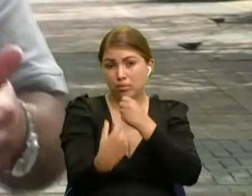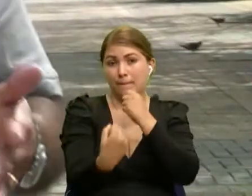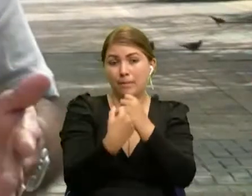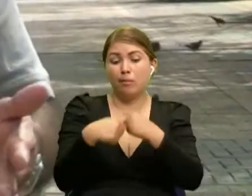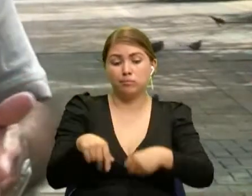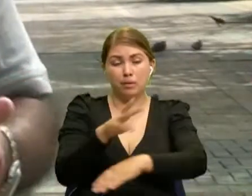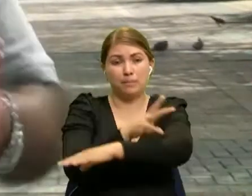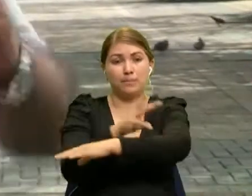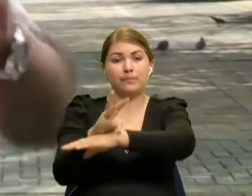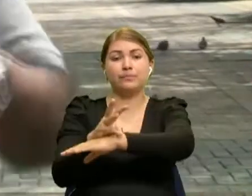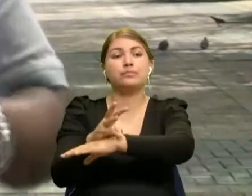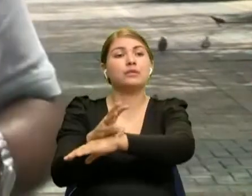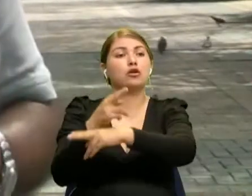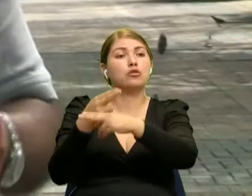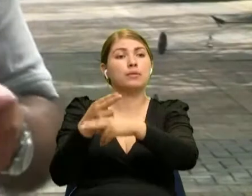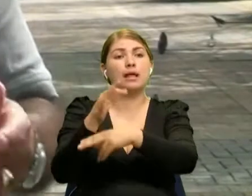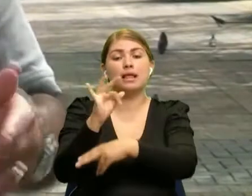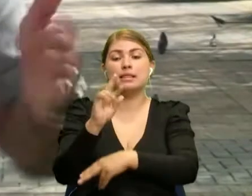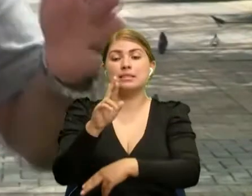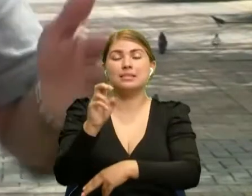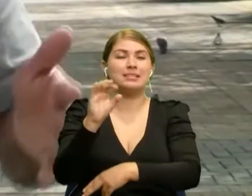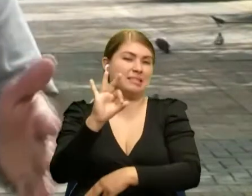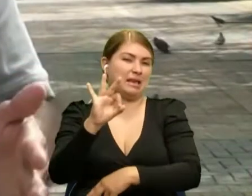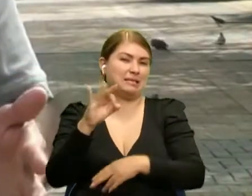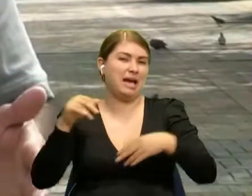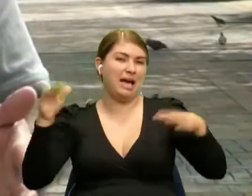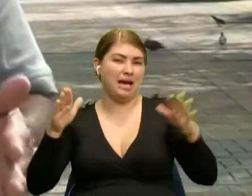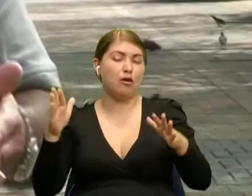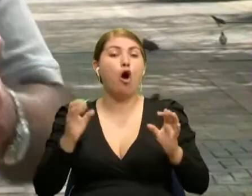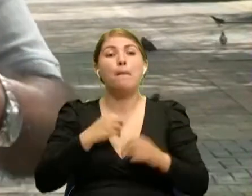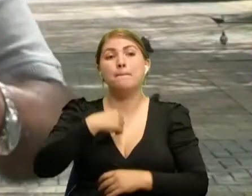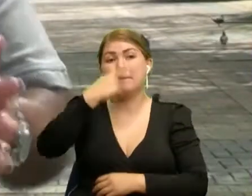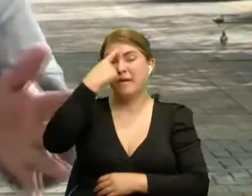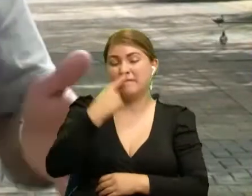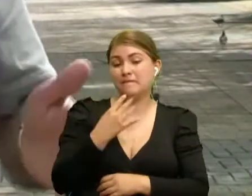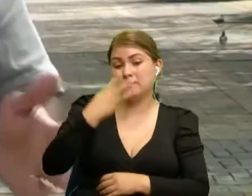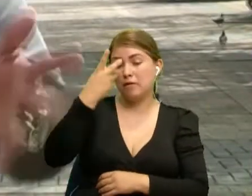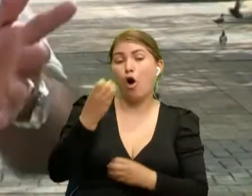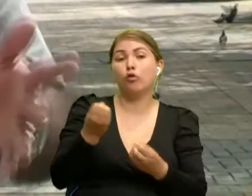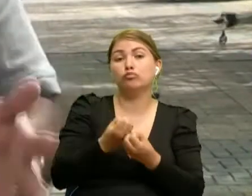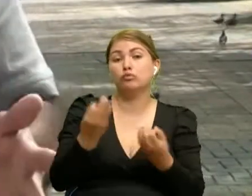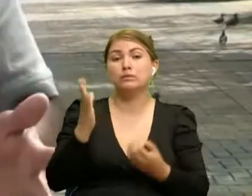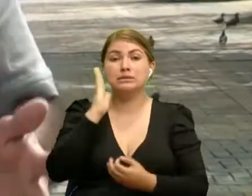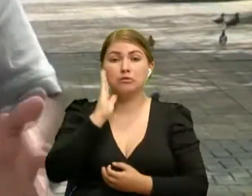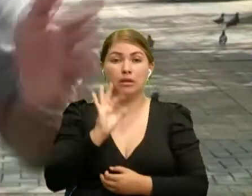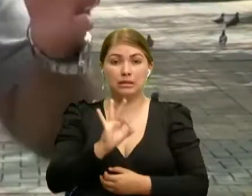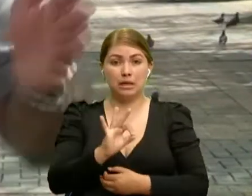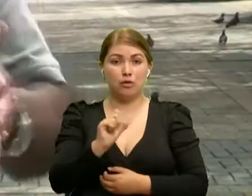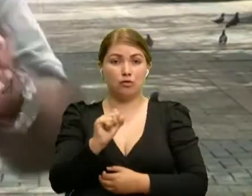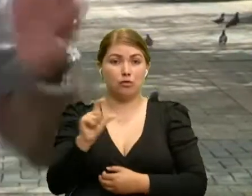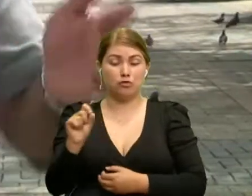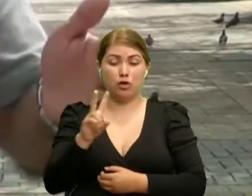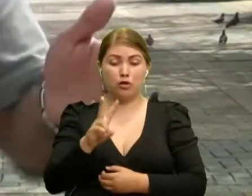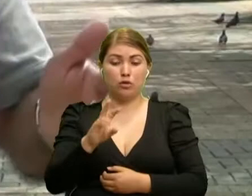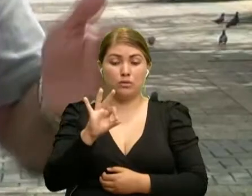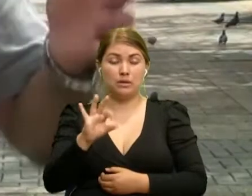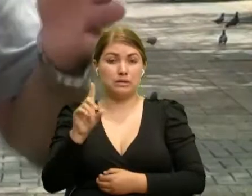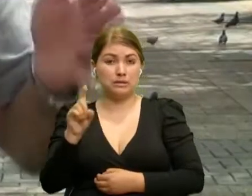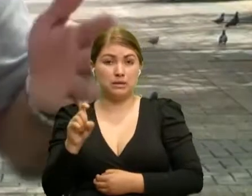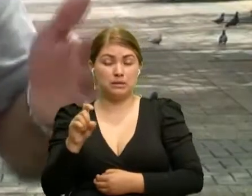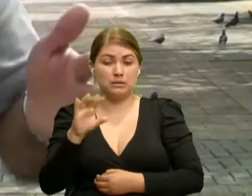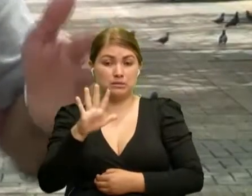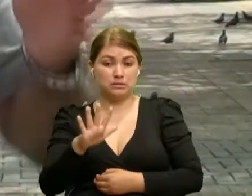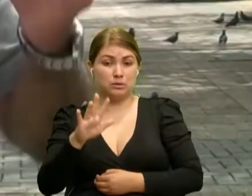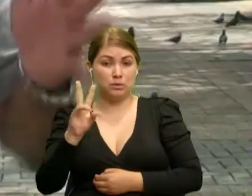la página tres ángeles y el perfil mío en el face luis carlos hace las o el número telefónico 3 11 2 36